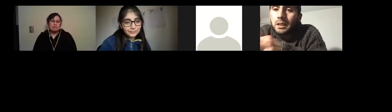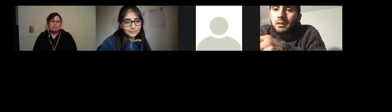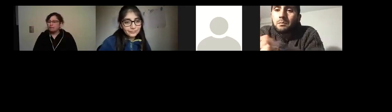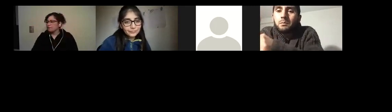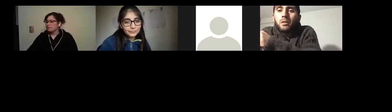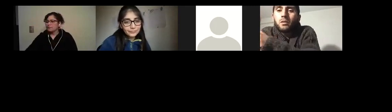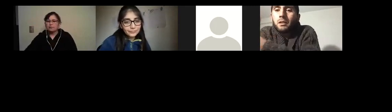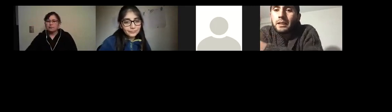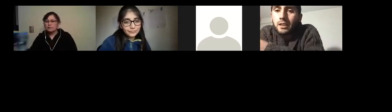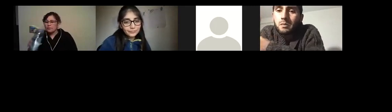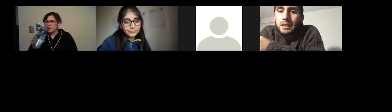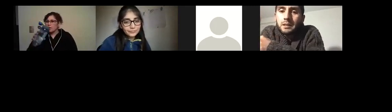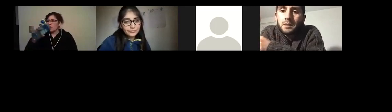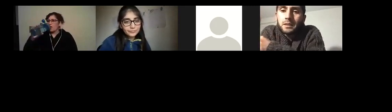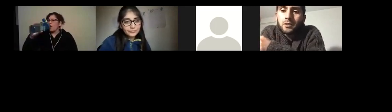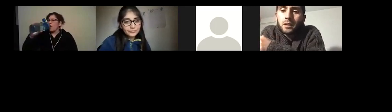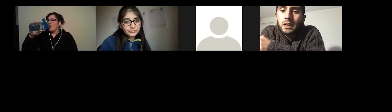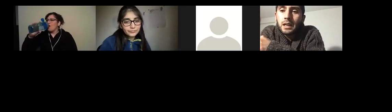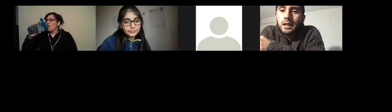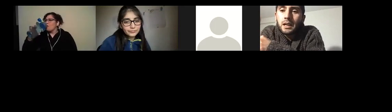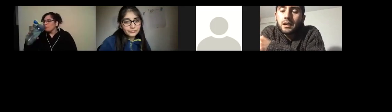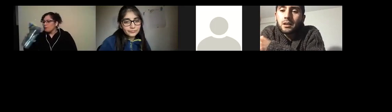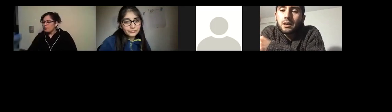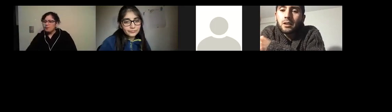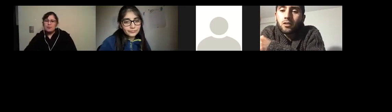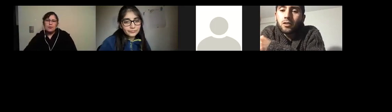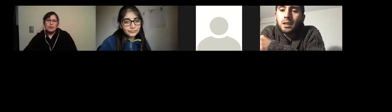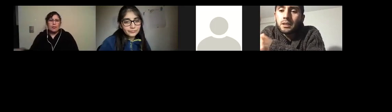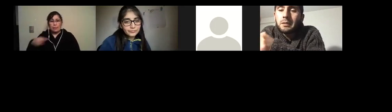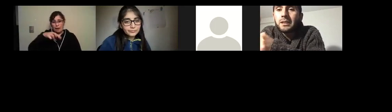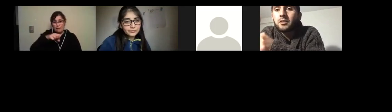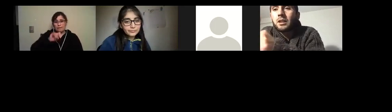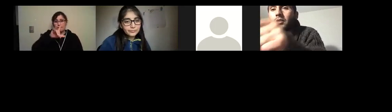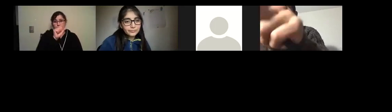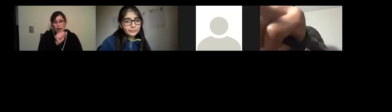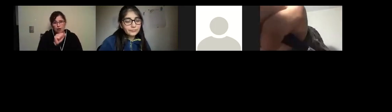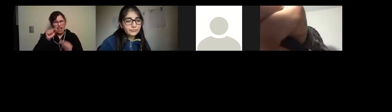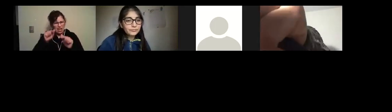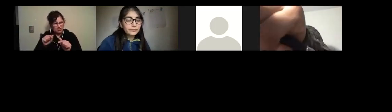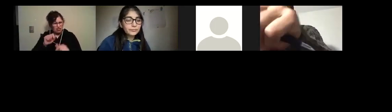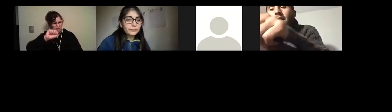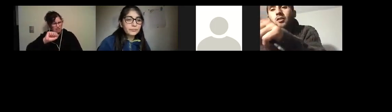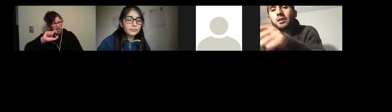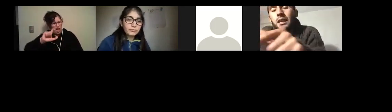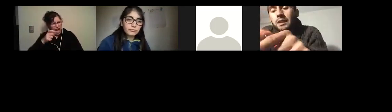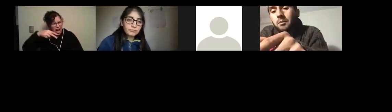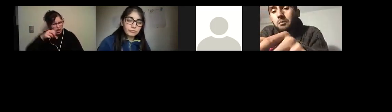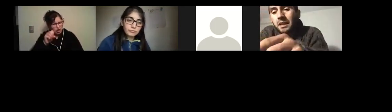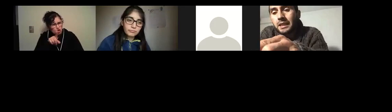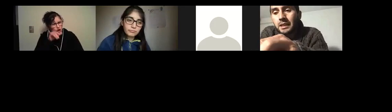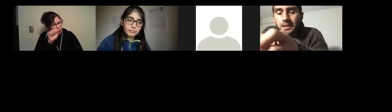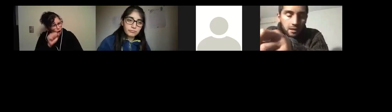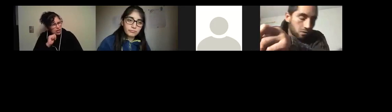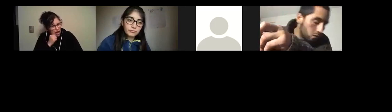Sí, y Paula Bendaño me dice, esas son la agnosia, sí, esas son agnosias, ya. La agnosia es